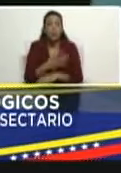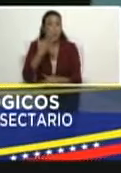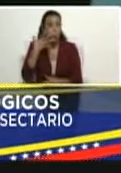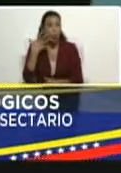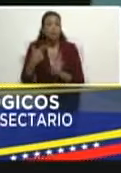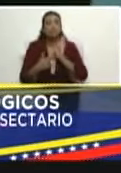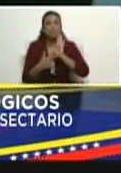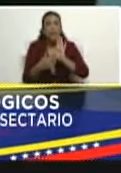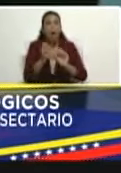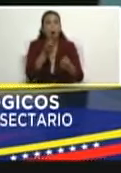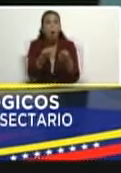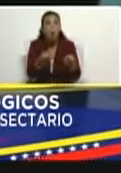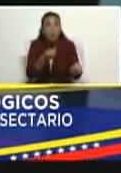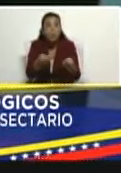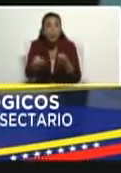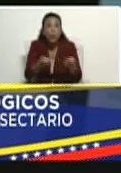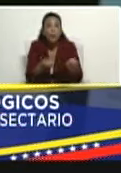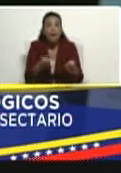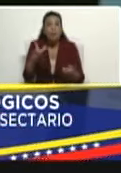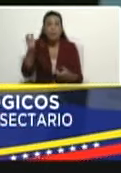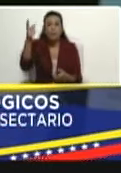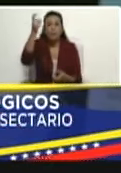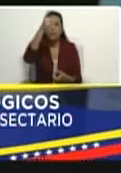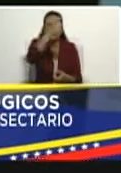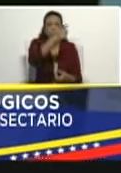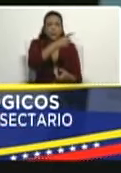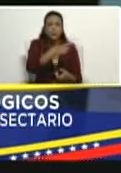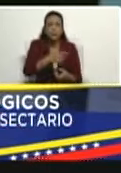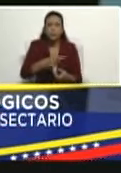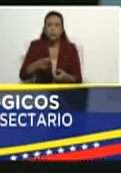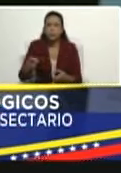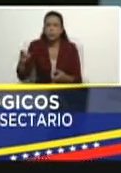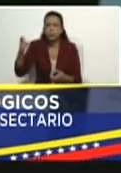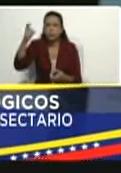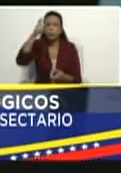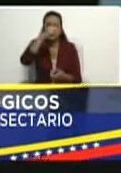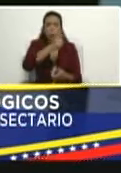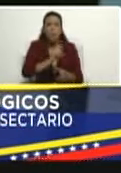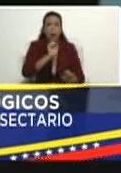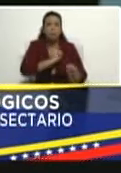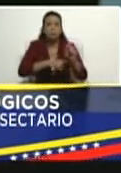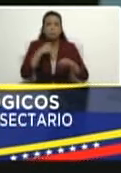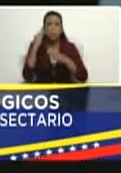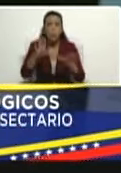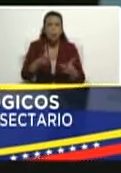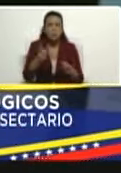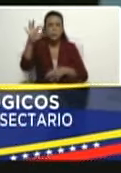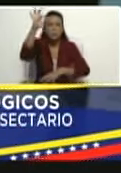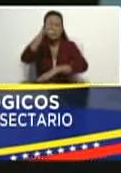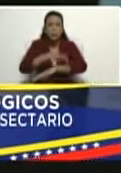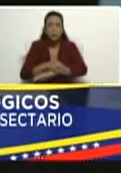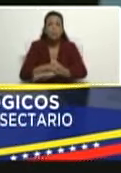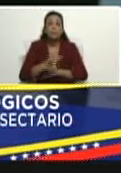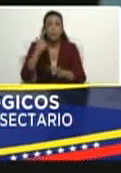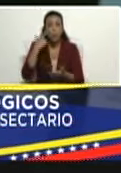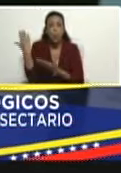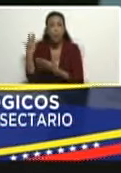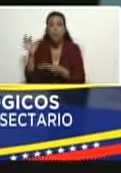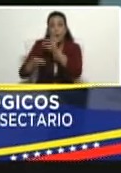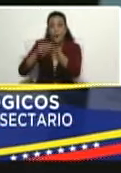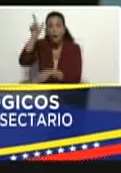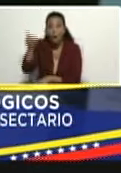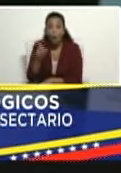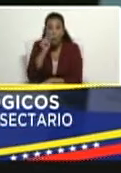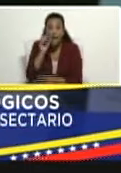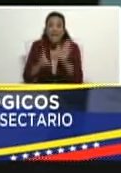orgullo presentar este bioinsecticida, y para eso dejo en la palabra a nuestro querido doctor Blas Dorta,